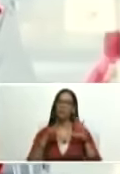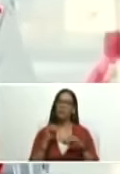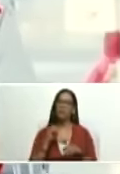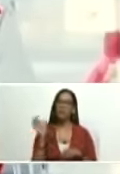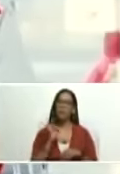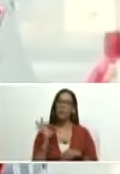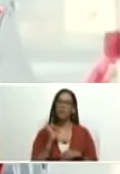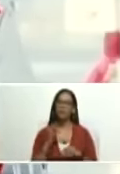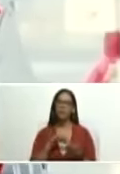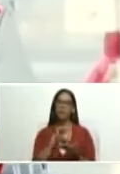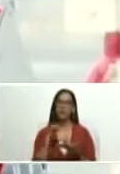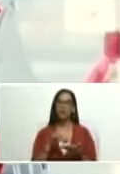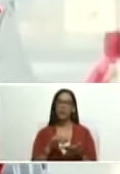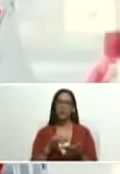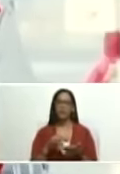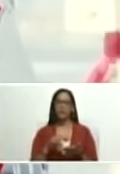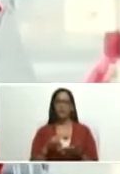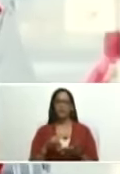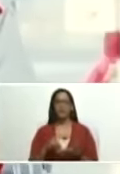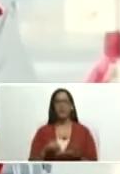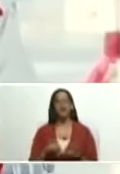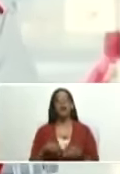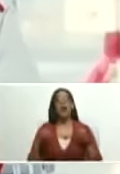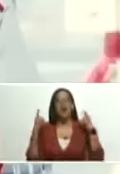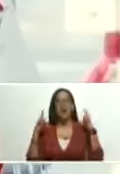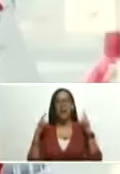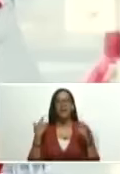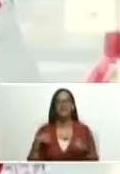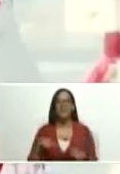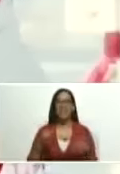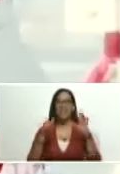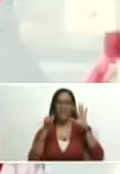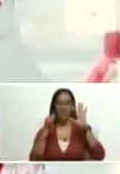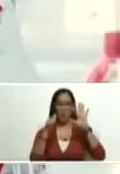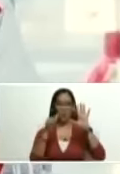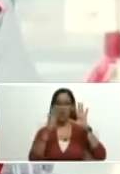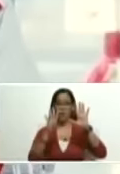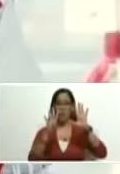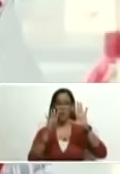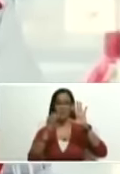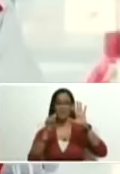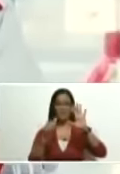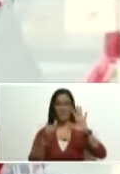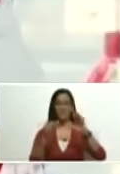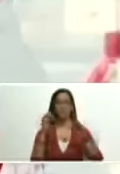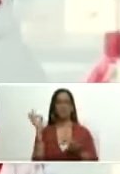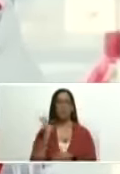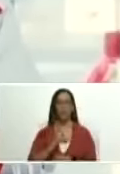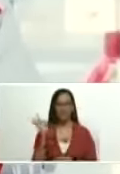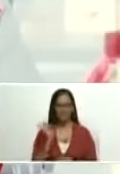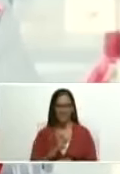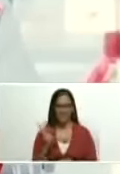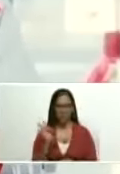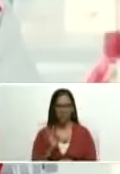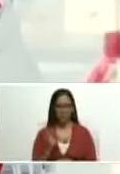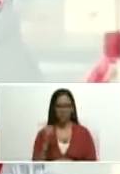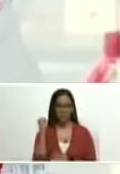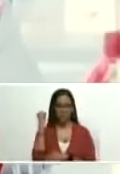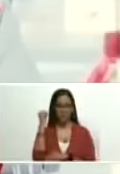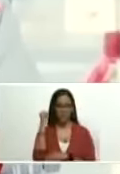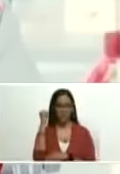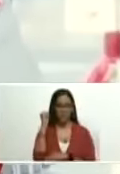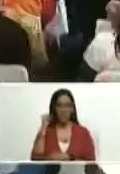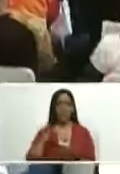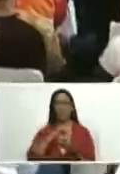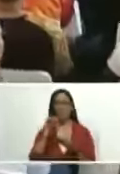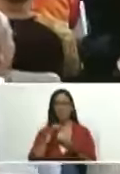nivel nacional, La Guaira tiene el 96% récord nacional. Podemos